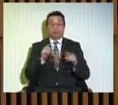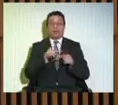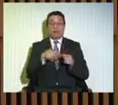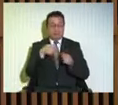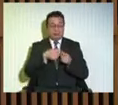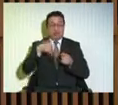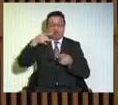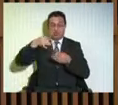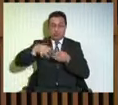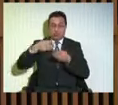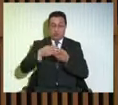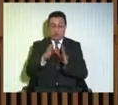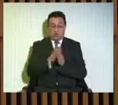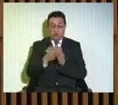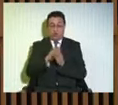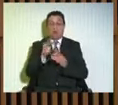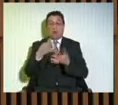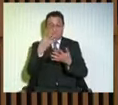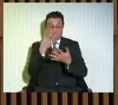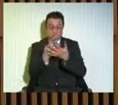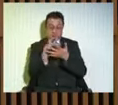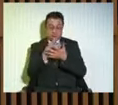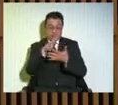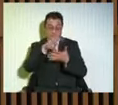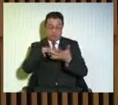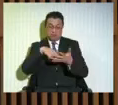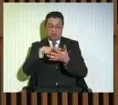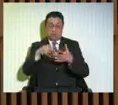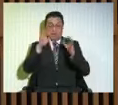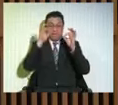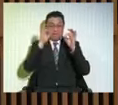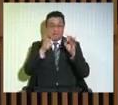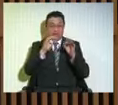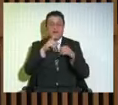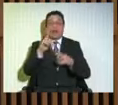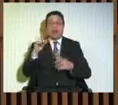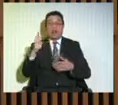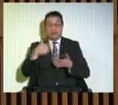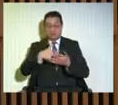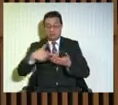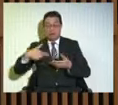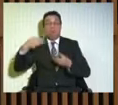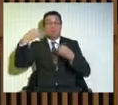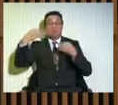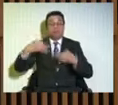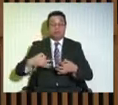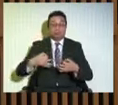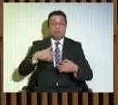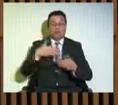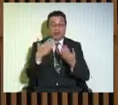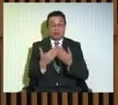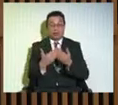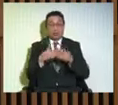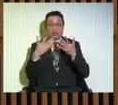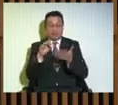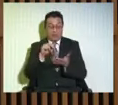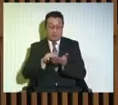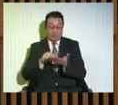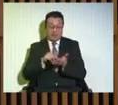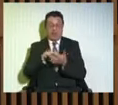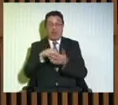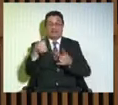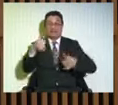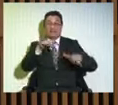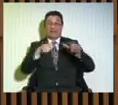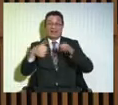dura, queremos que el papel tenga el cuadriculado con líneas adecuadas, que los lápices duren, que los estudiantes reciban una calculadora científica